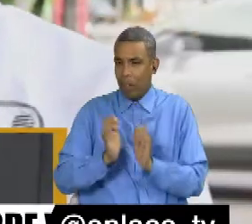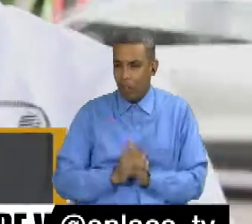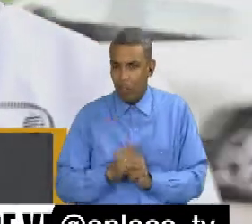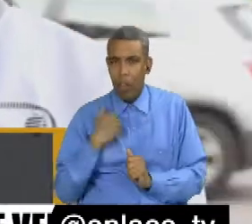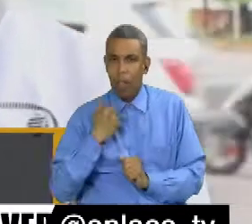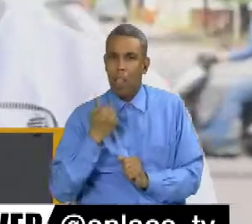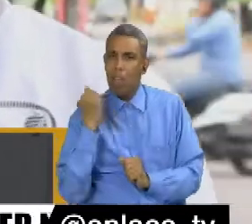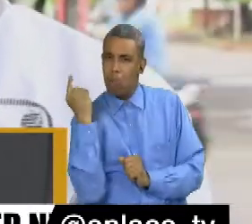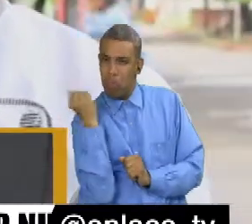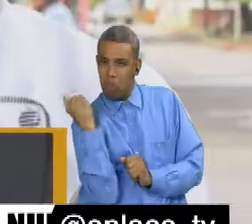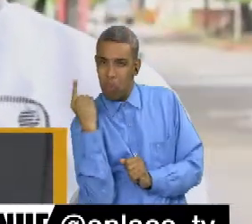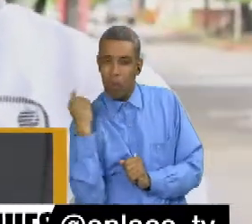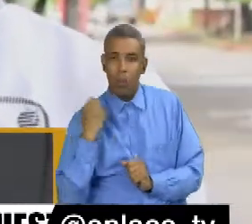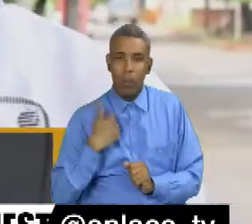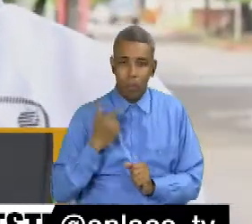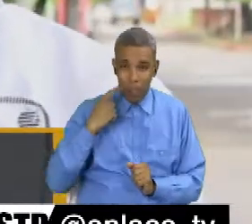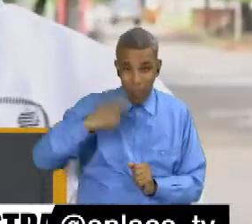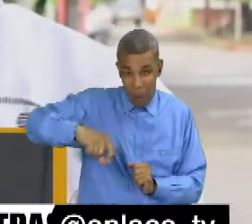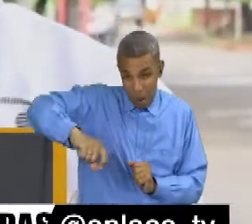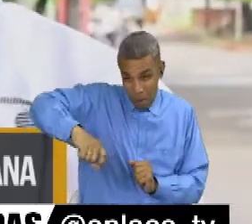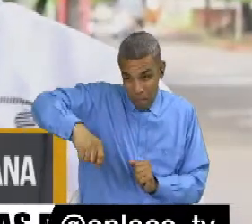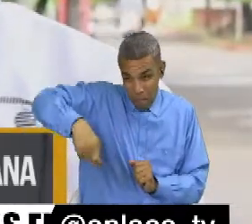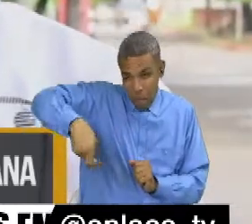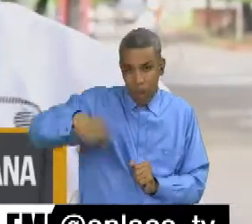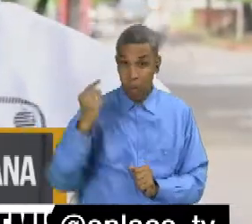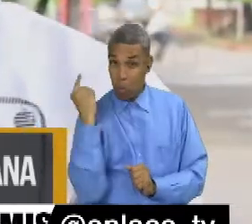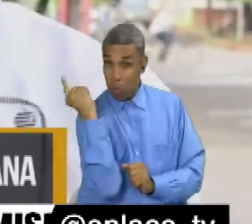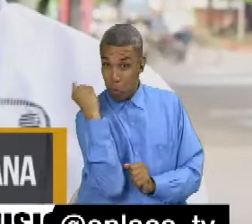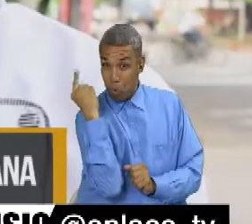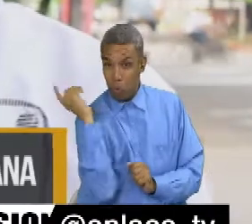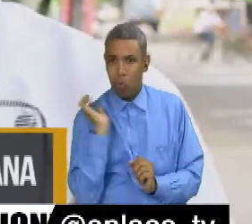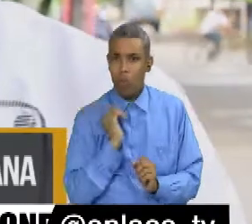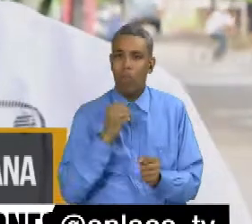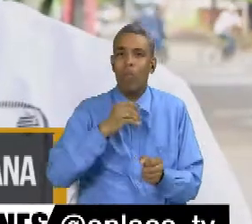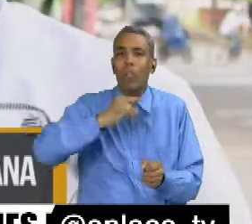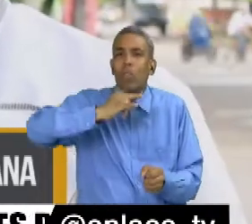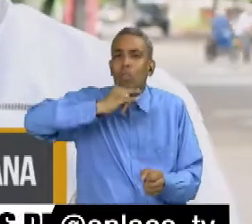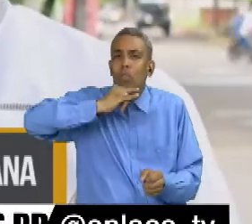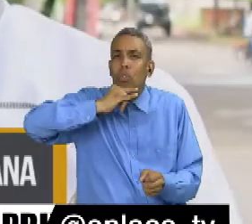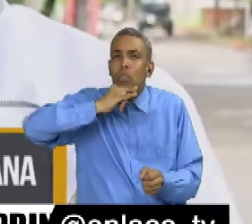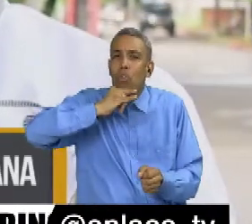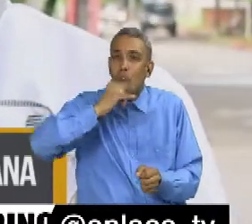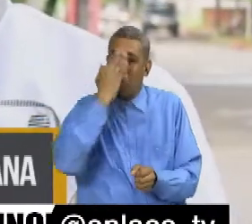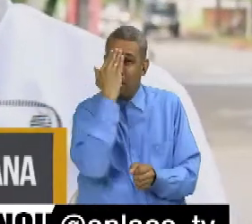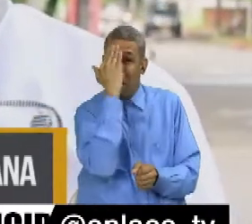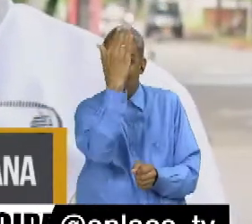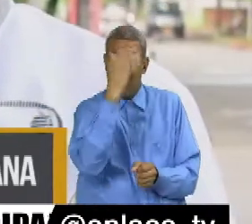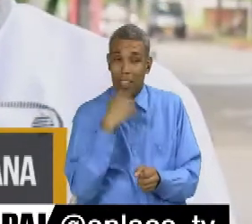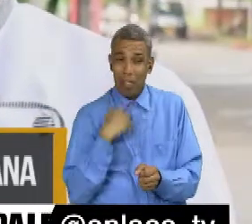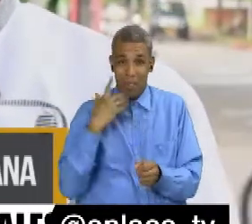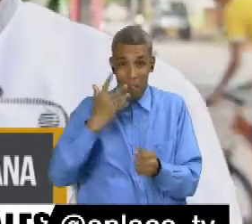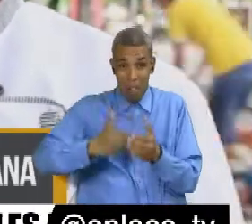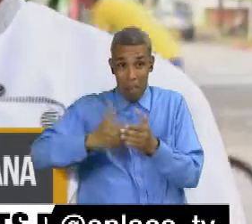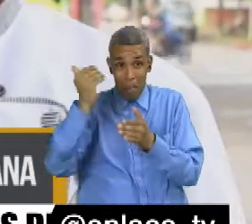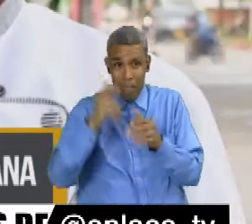de micro de Torcoroma. Empecé con una mesa de palo, un